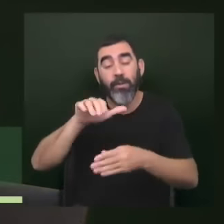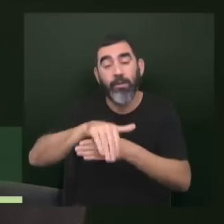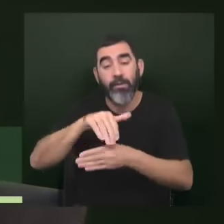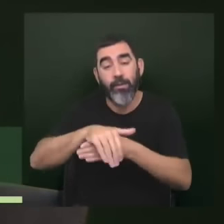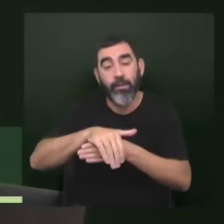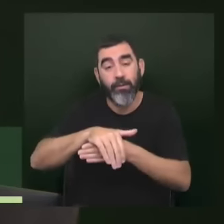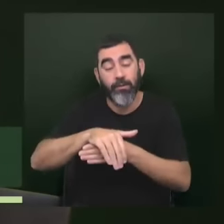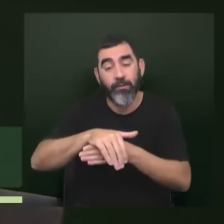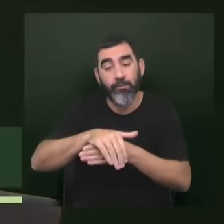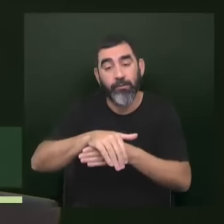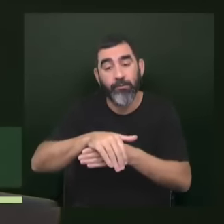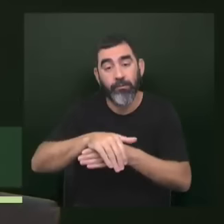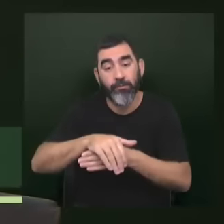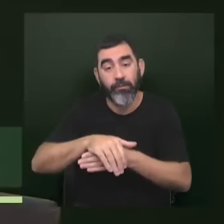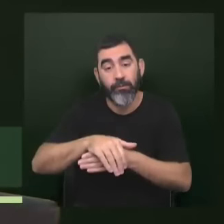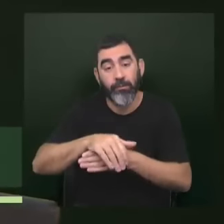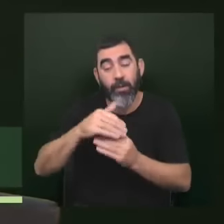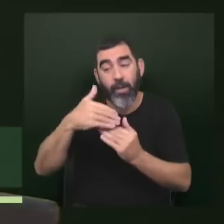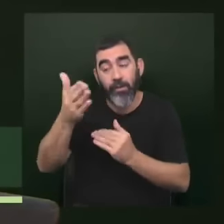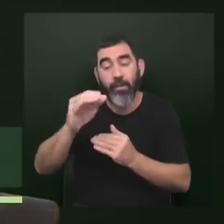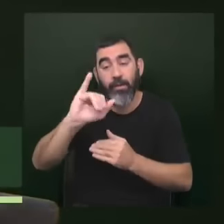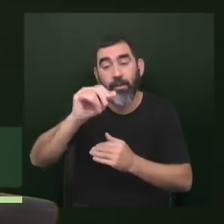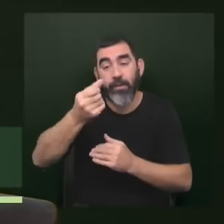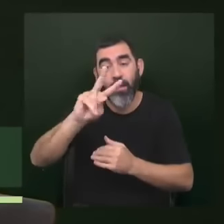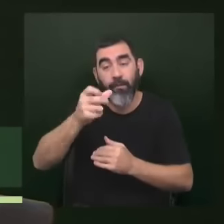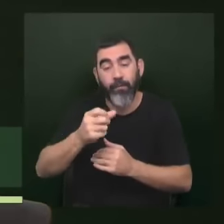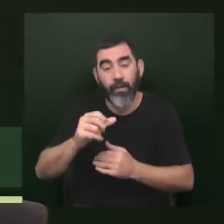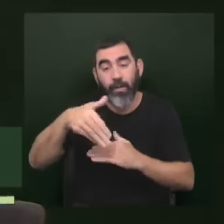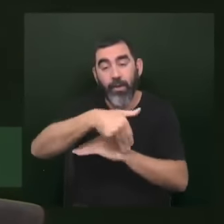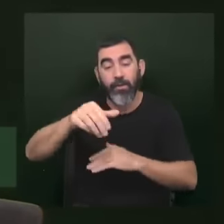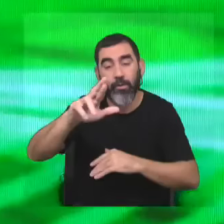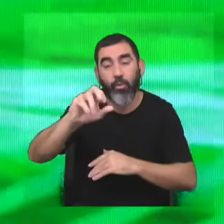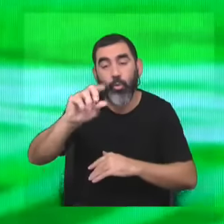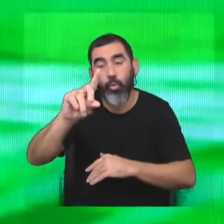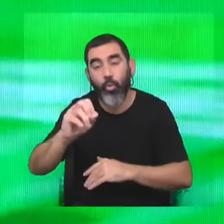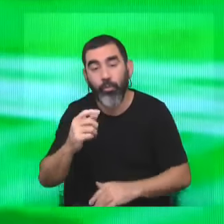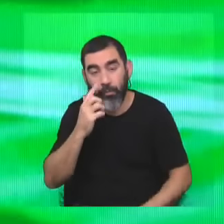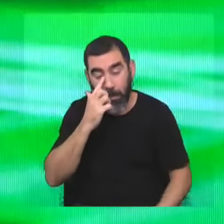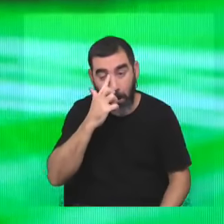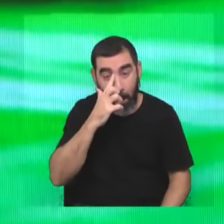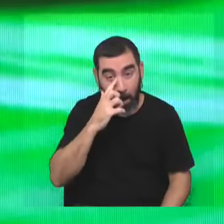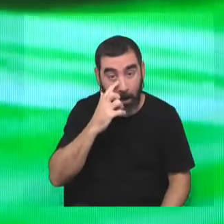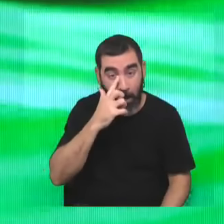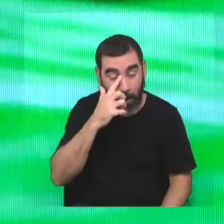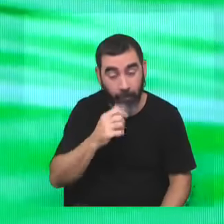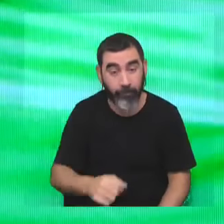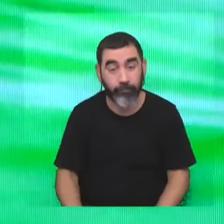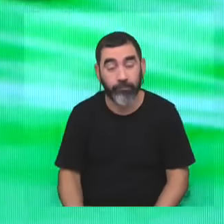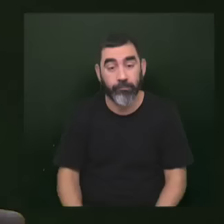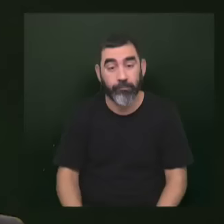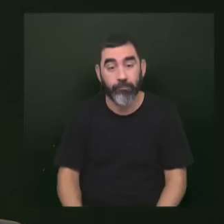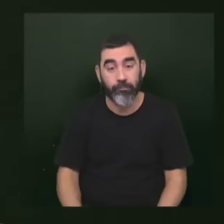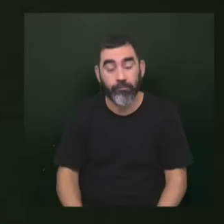el espacio interdisciplinario all allá atrás del guaba en José Enrique rodó gracias por por el momento eh buena estadilla en montevide